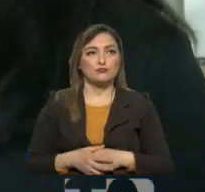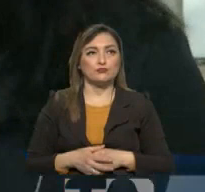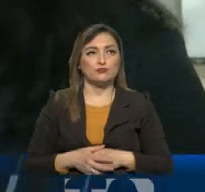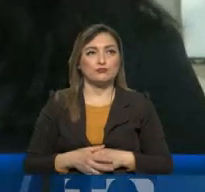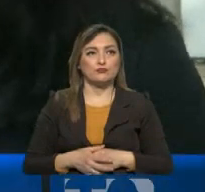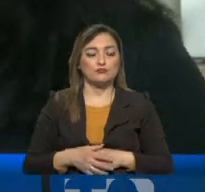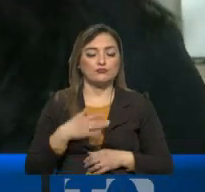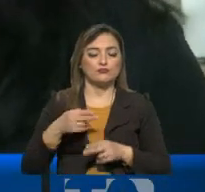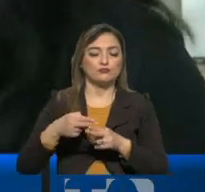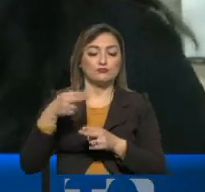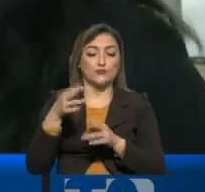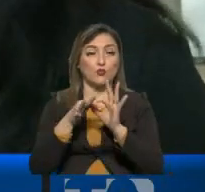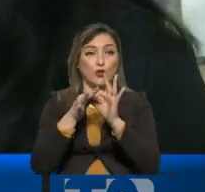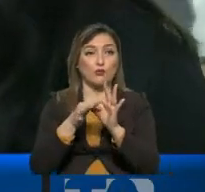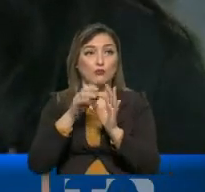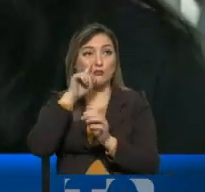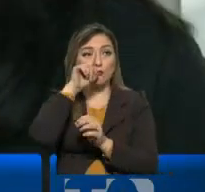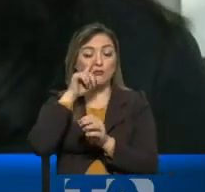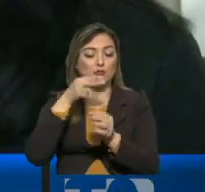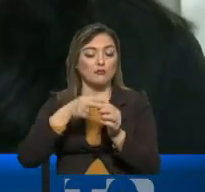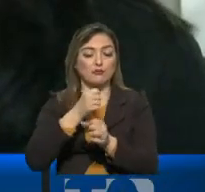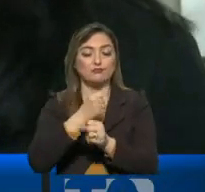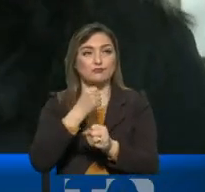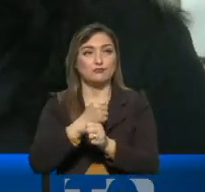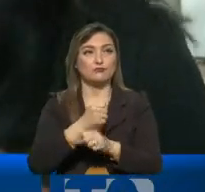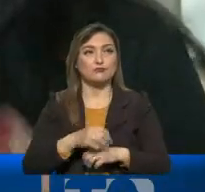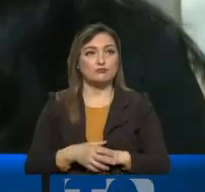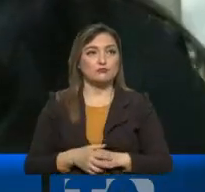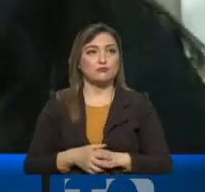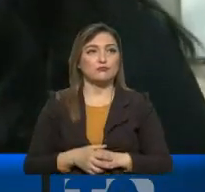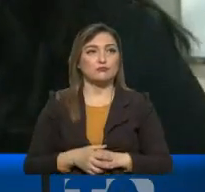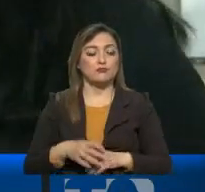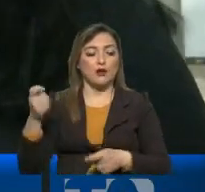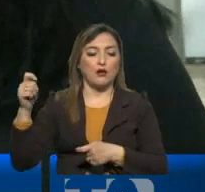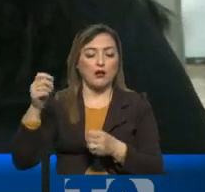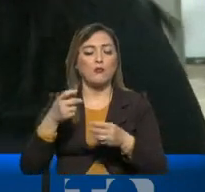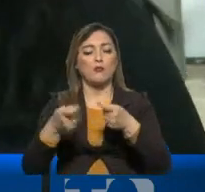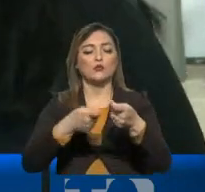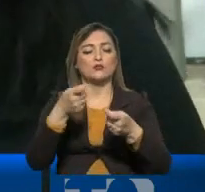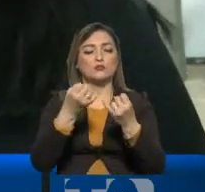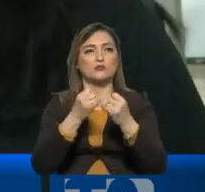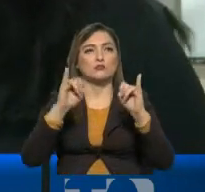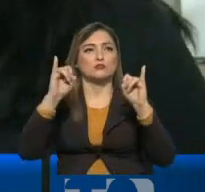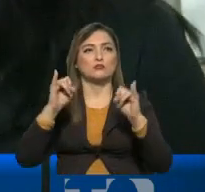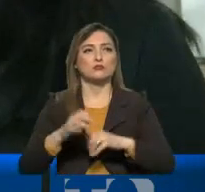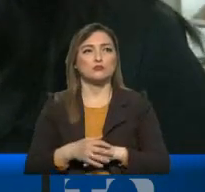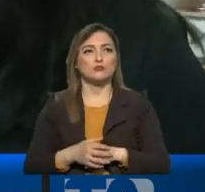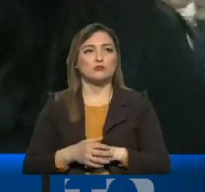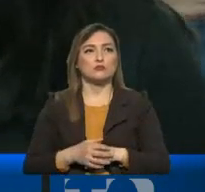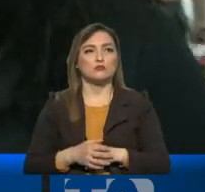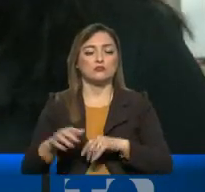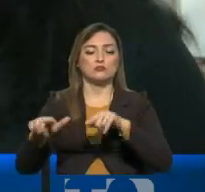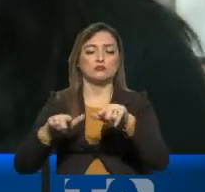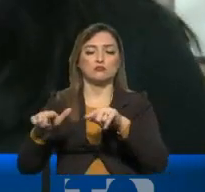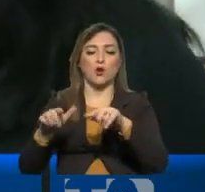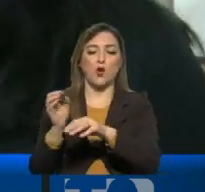ex compañeros no tienen un empleo pleno. De hecho, se han dedicado al informalismo, de pronto a ser hasta explotados en ciertos